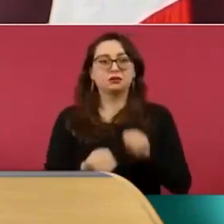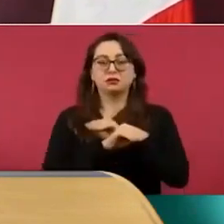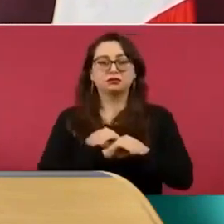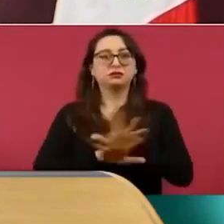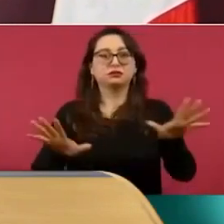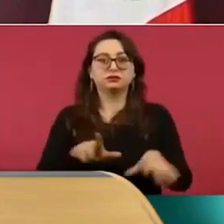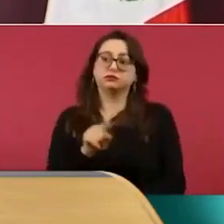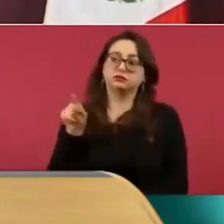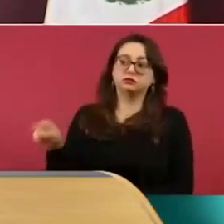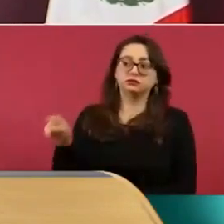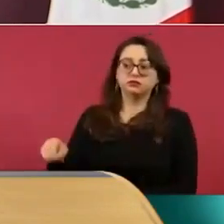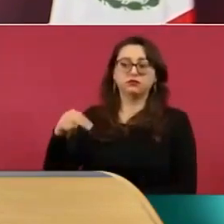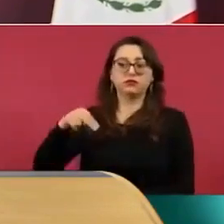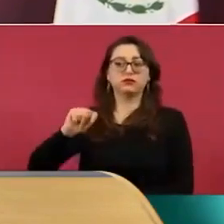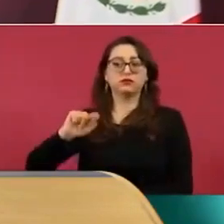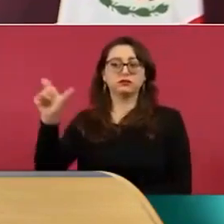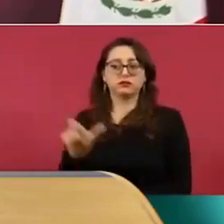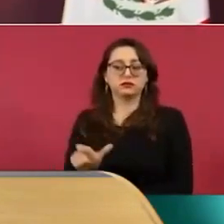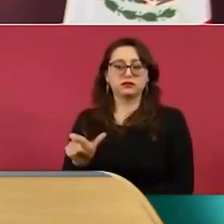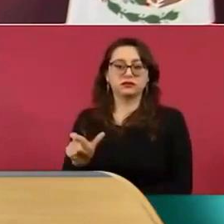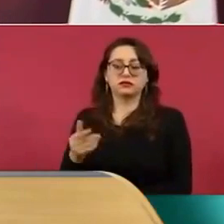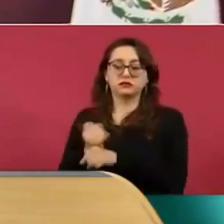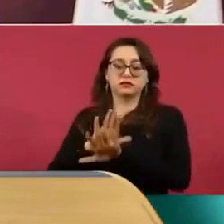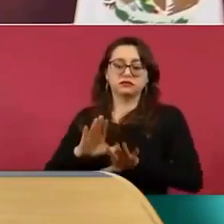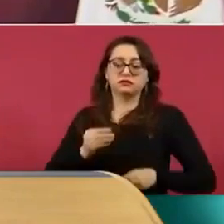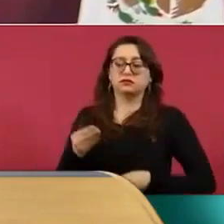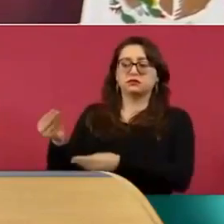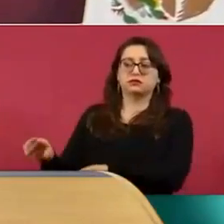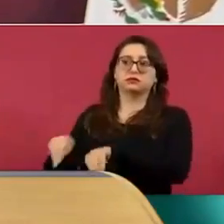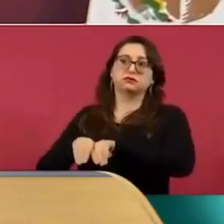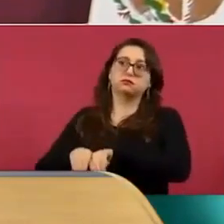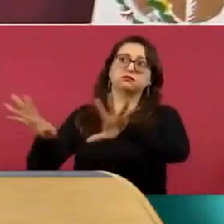oficial y oficiosa, ya no hay eso.